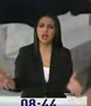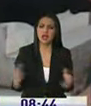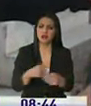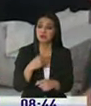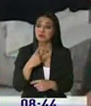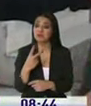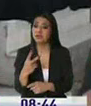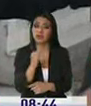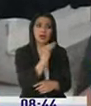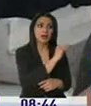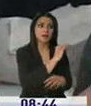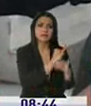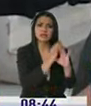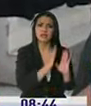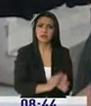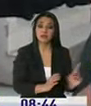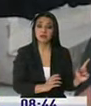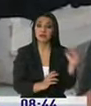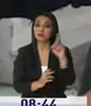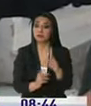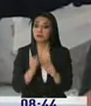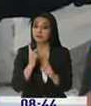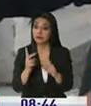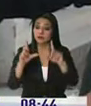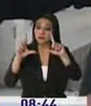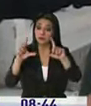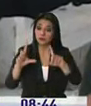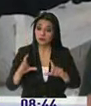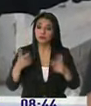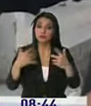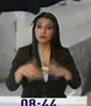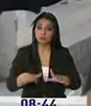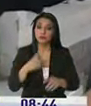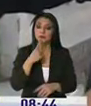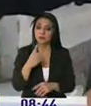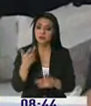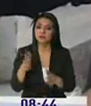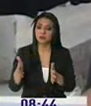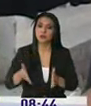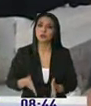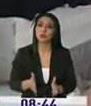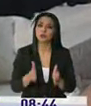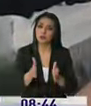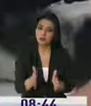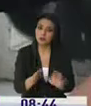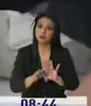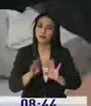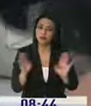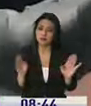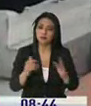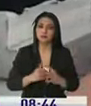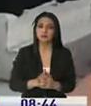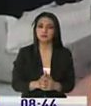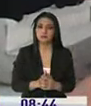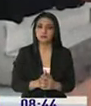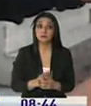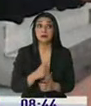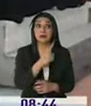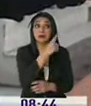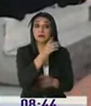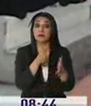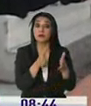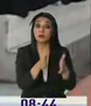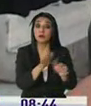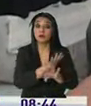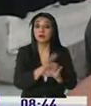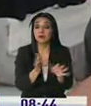yo le avisé al ingeniero, el ingeniero vino, entonces tomó las fotos, entonces dijo ya guarde, lleve adentro, arriba. Entonces ahí está